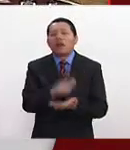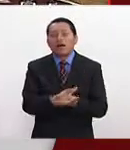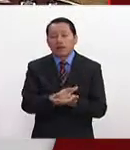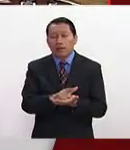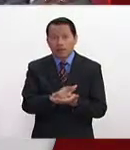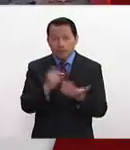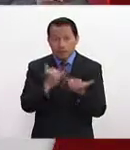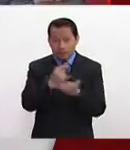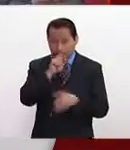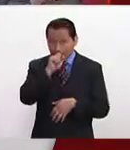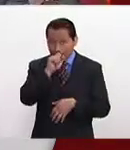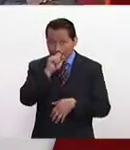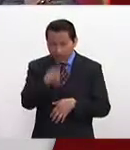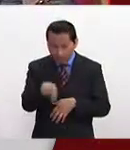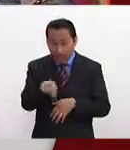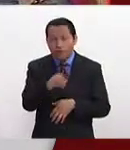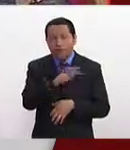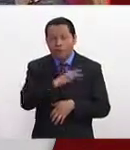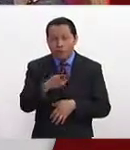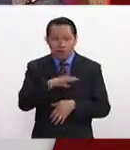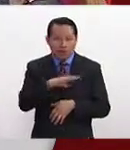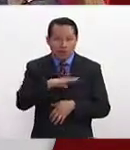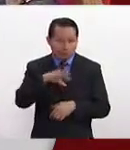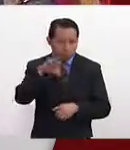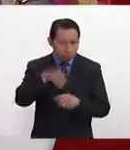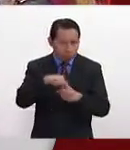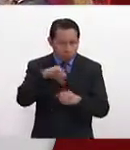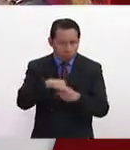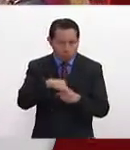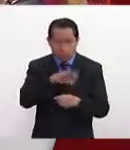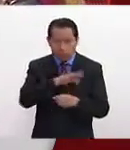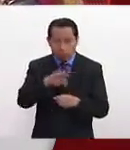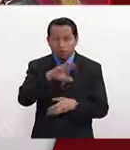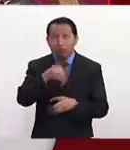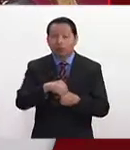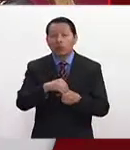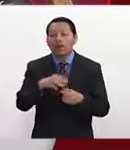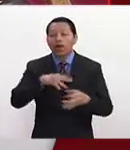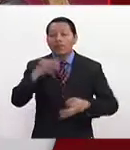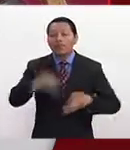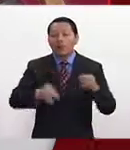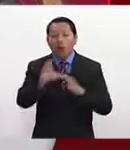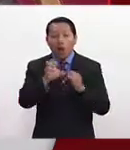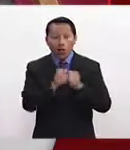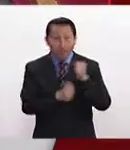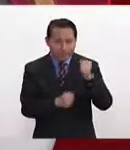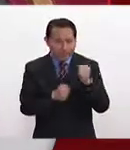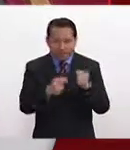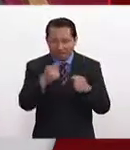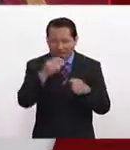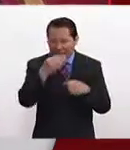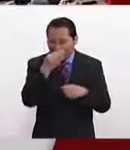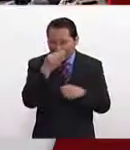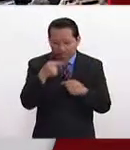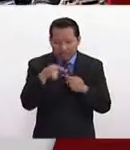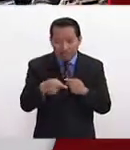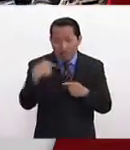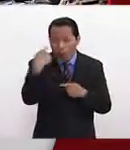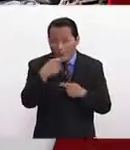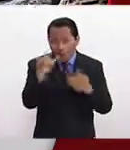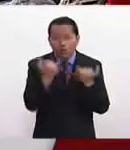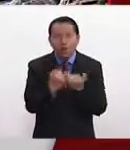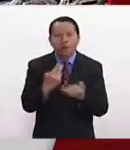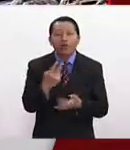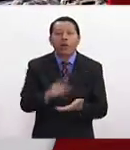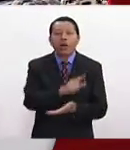sentido, el mismo día que se vota en el Parlamento catalán, el Tribunal Constitucional resuelve en horas, y las dos